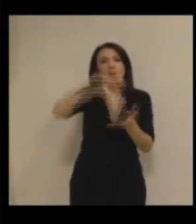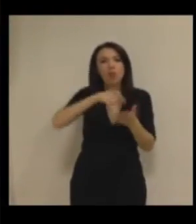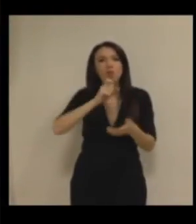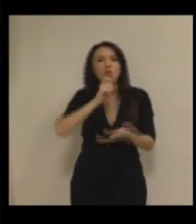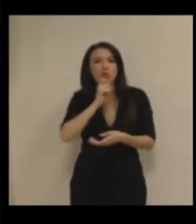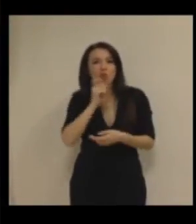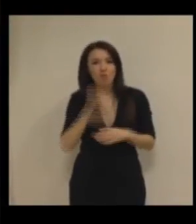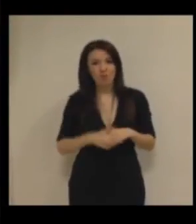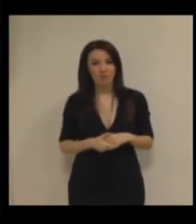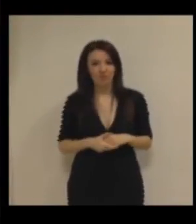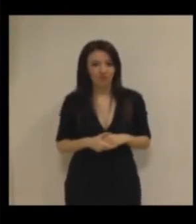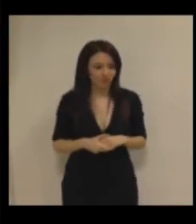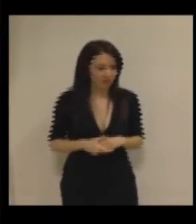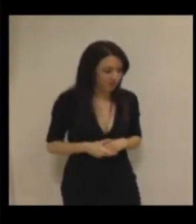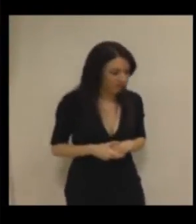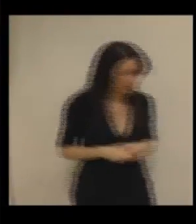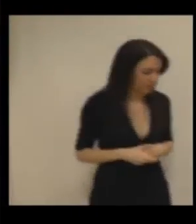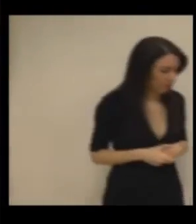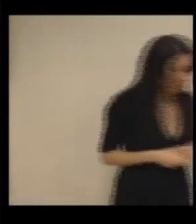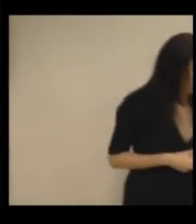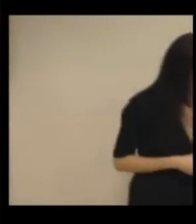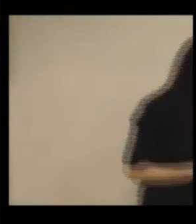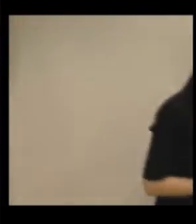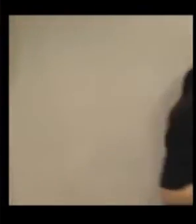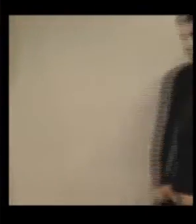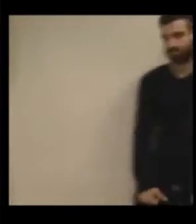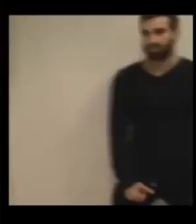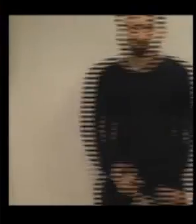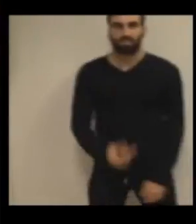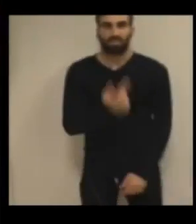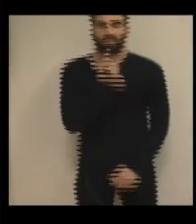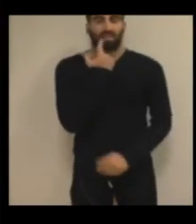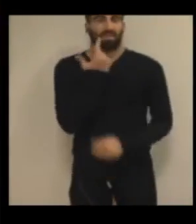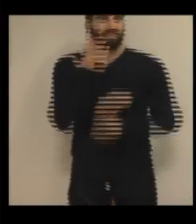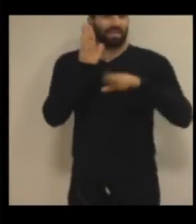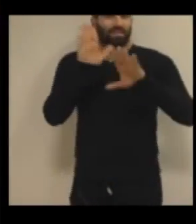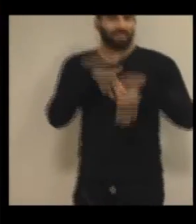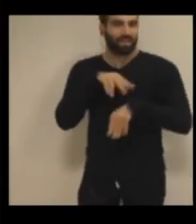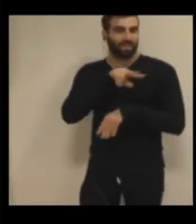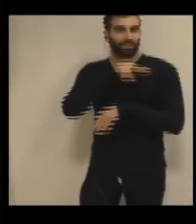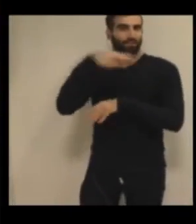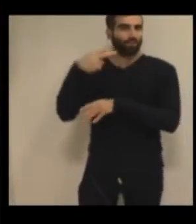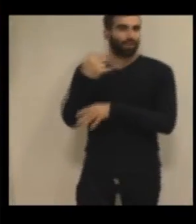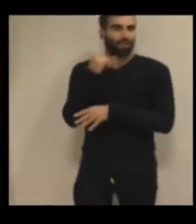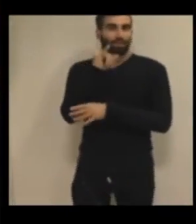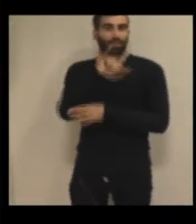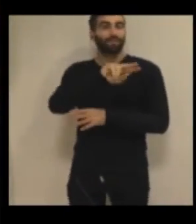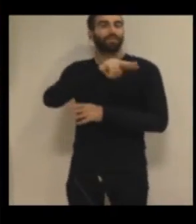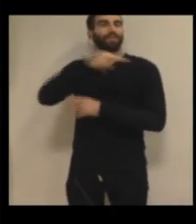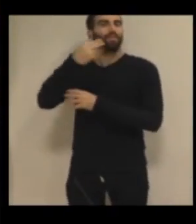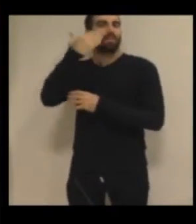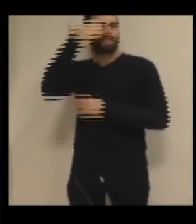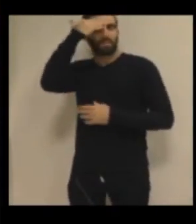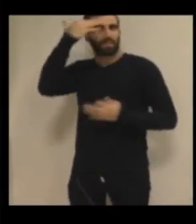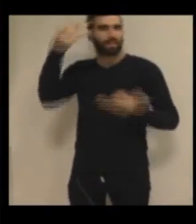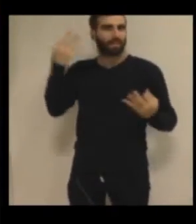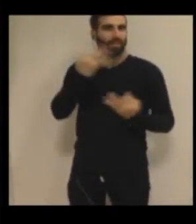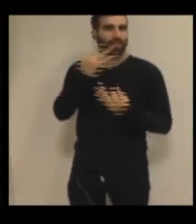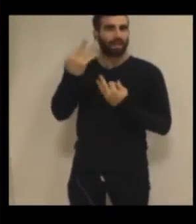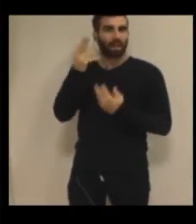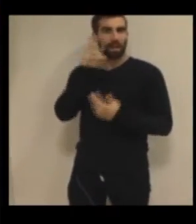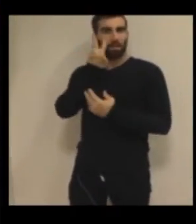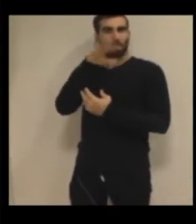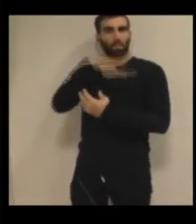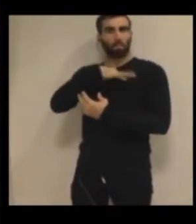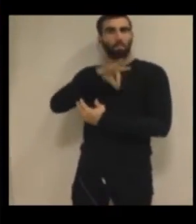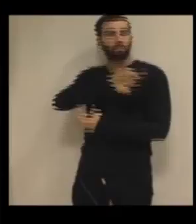de... Pues sí, al final todo esto tiene un resultado, aparte de Gustavo, que es el principal resultado visible, que siempre